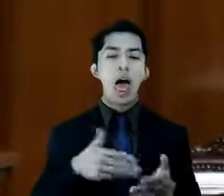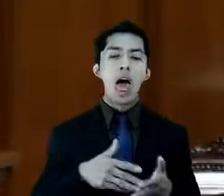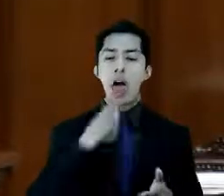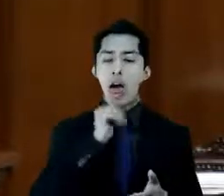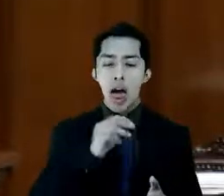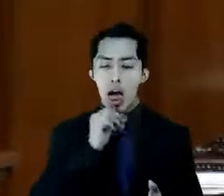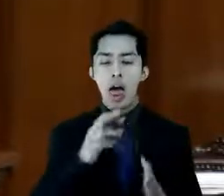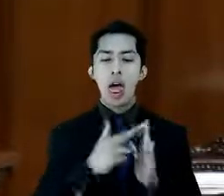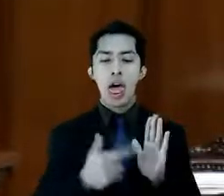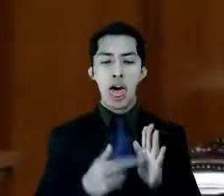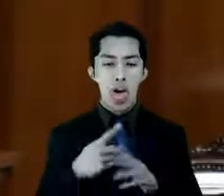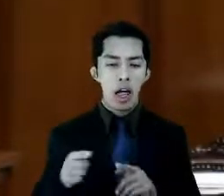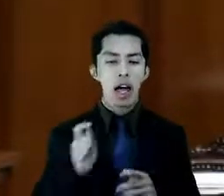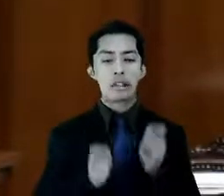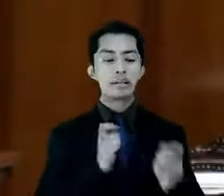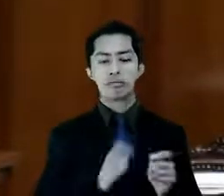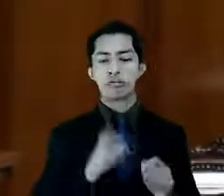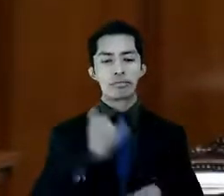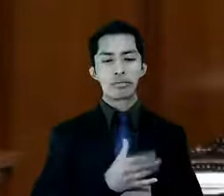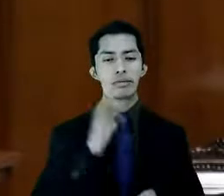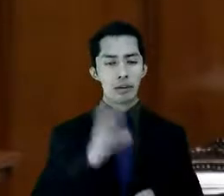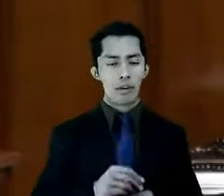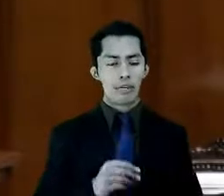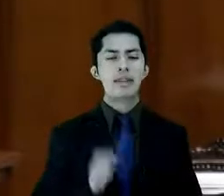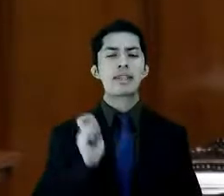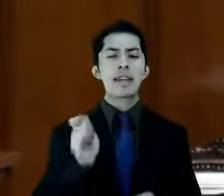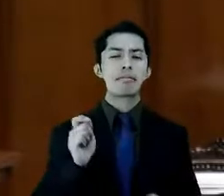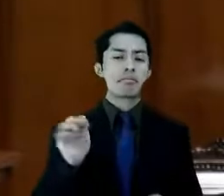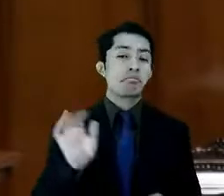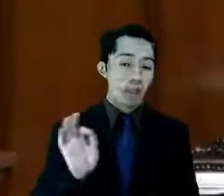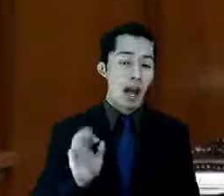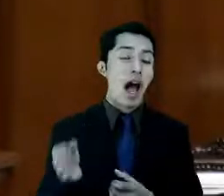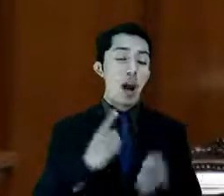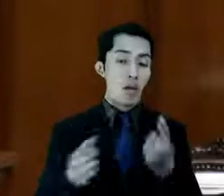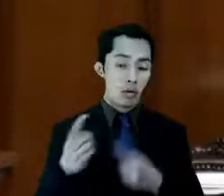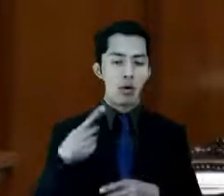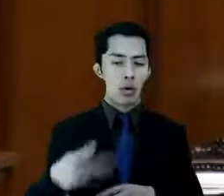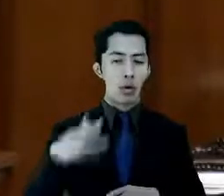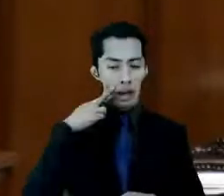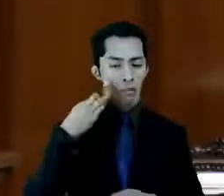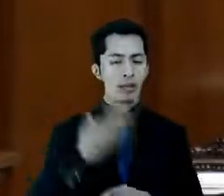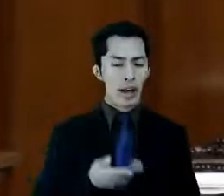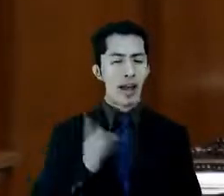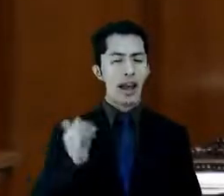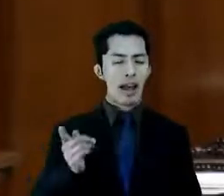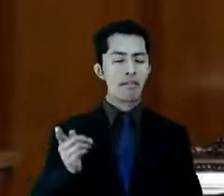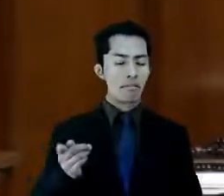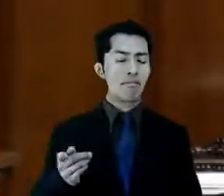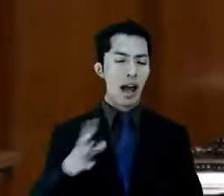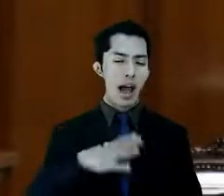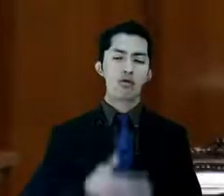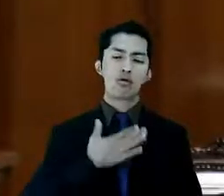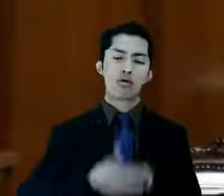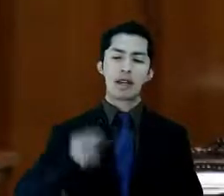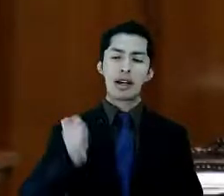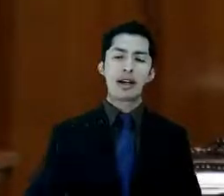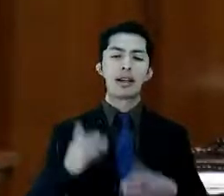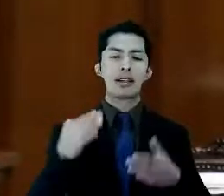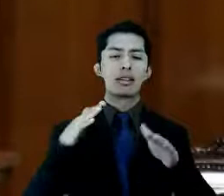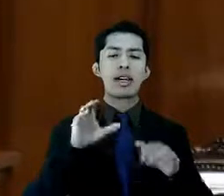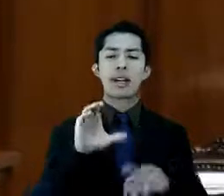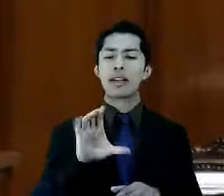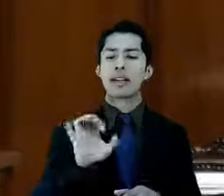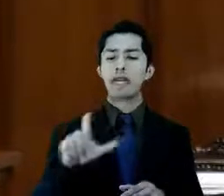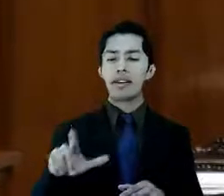de carácter interpretativo, por quien en su momento tiene la facultad de impartir justicia en materia civil. Y se